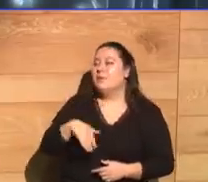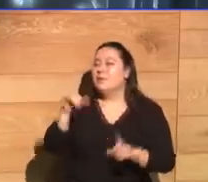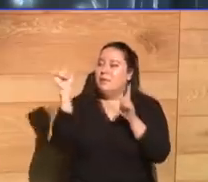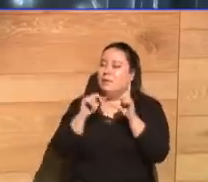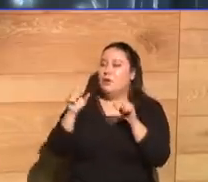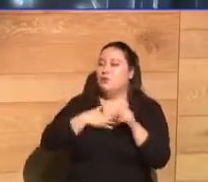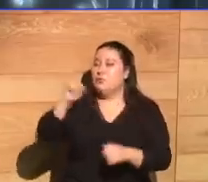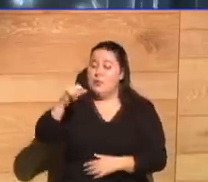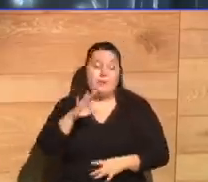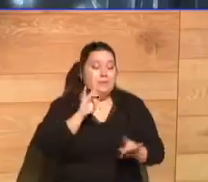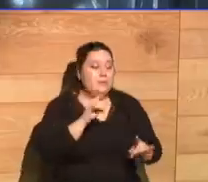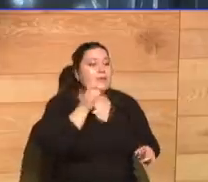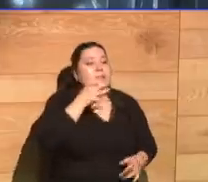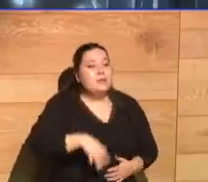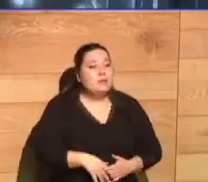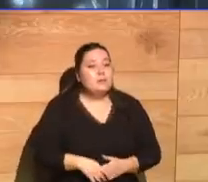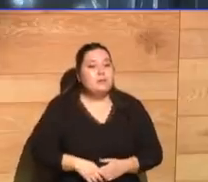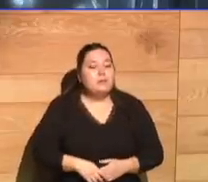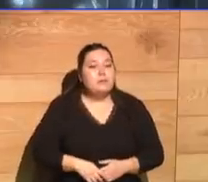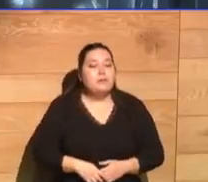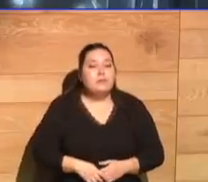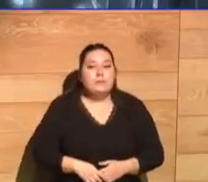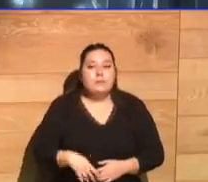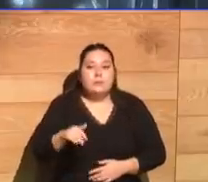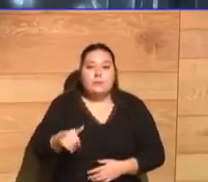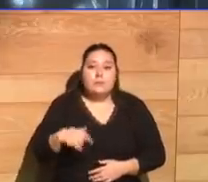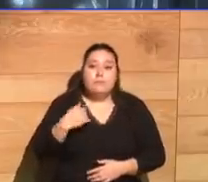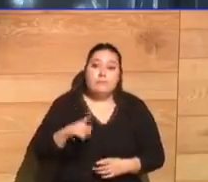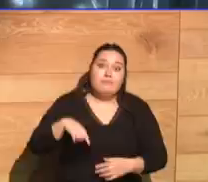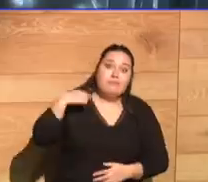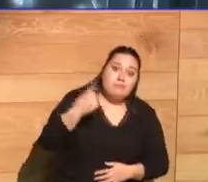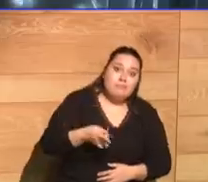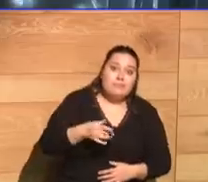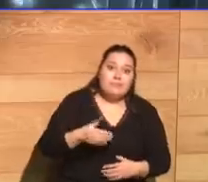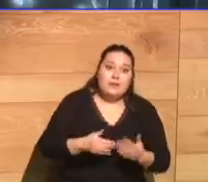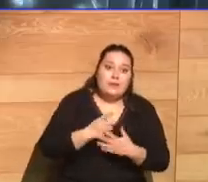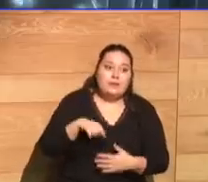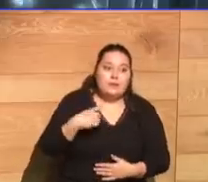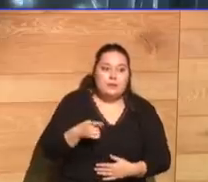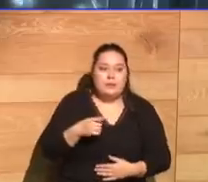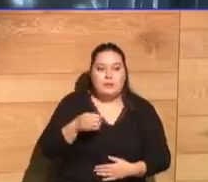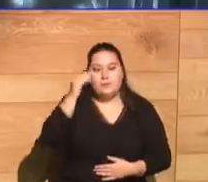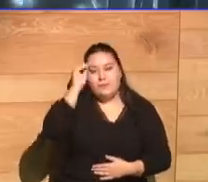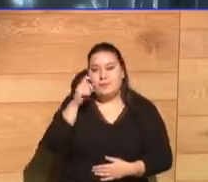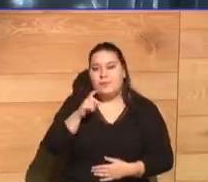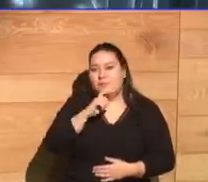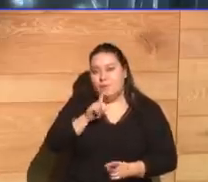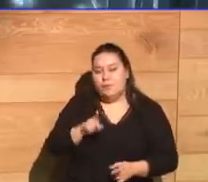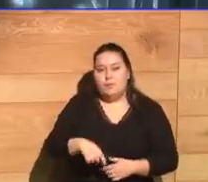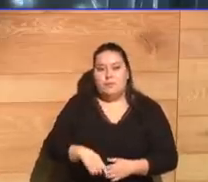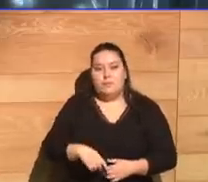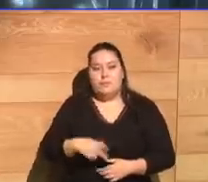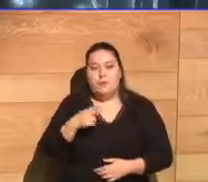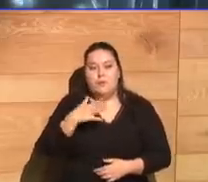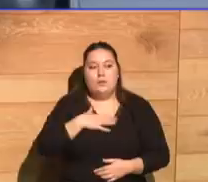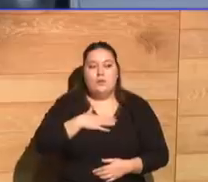dijo, claro que sí. ¿Quién es? Y al día siguiente estaba en el... ¿Ves? En eso el no es fácil de creer. No. O sea, que no les interese Superman,